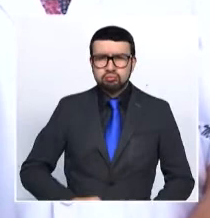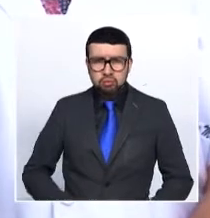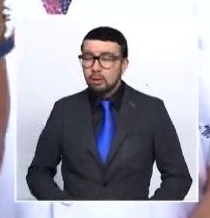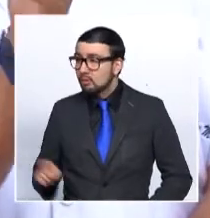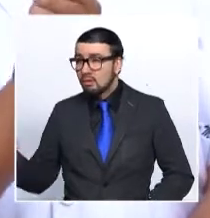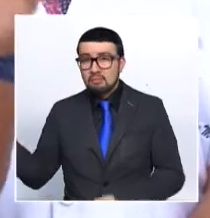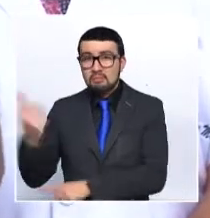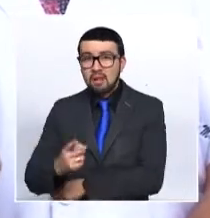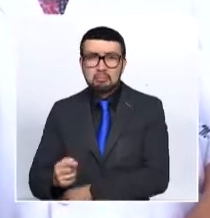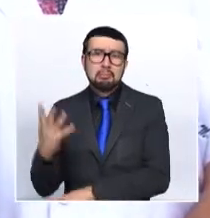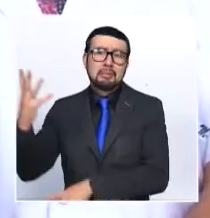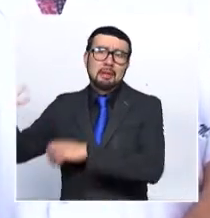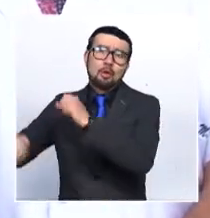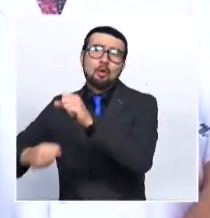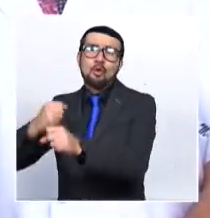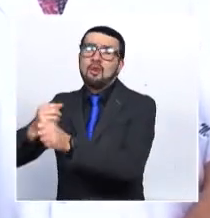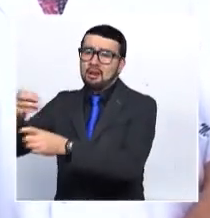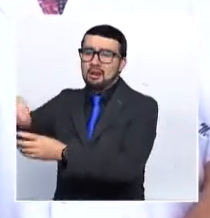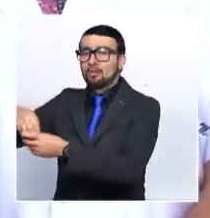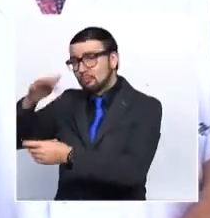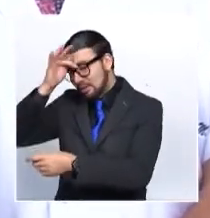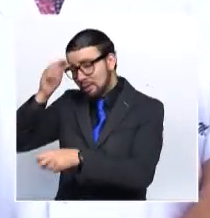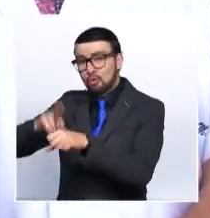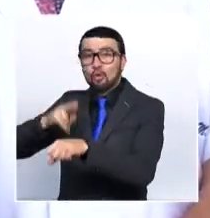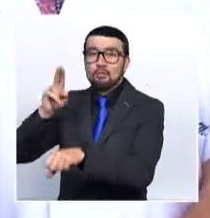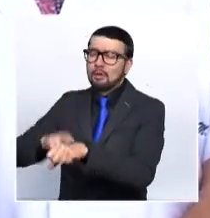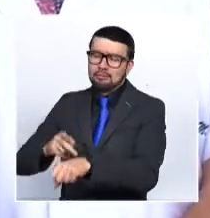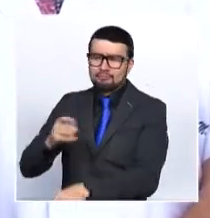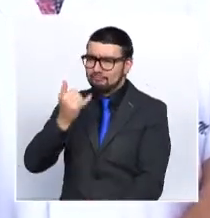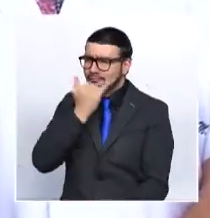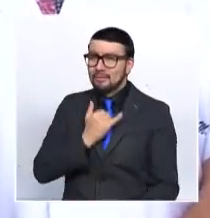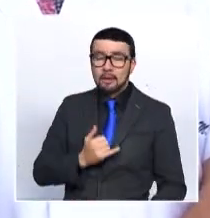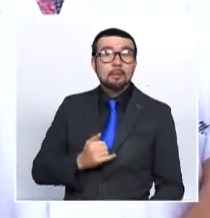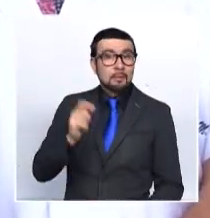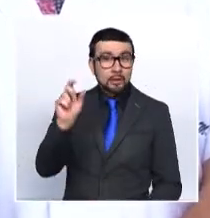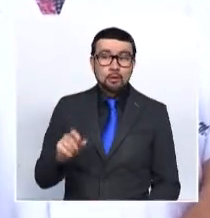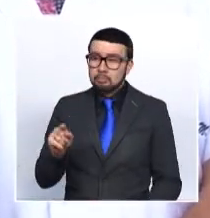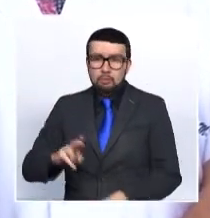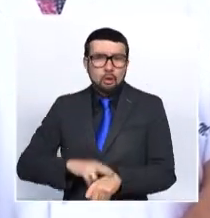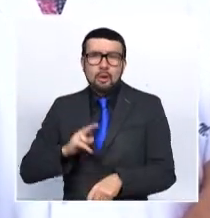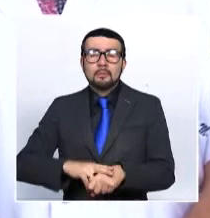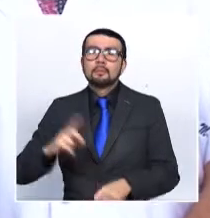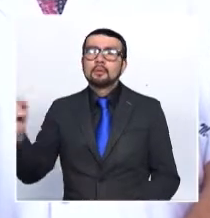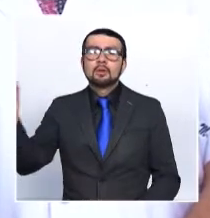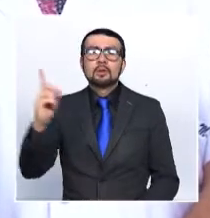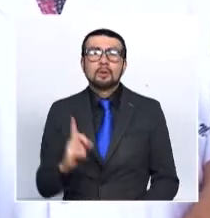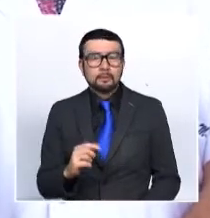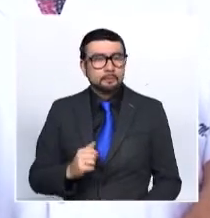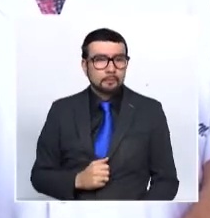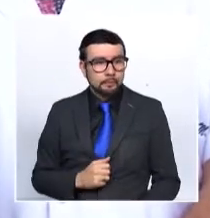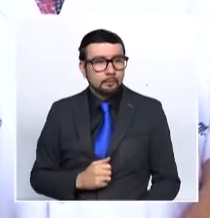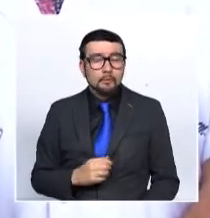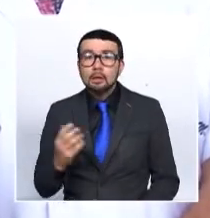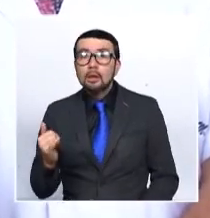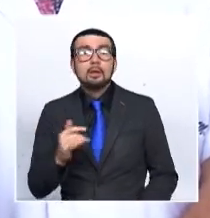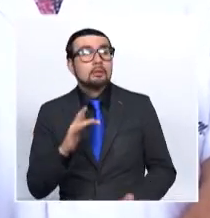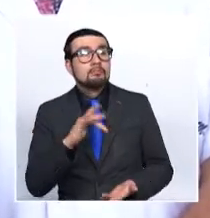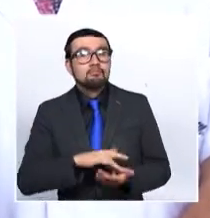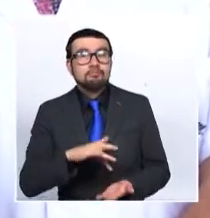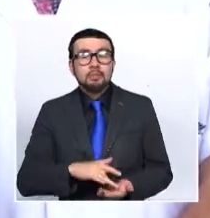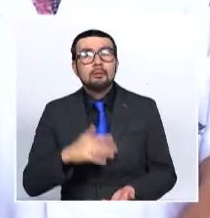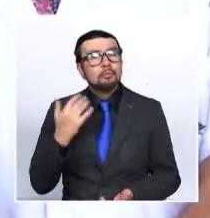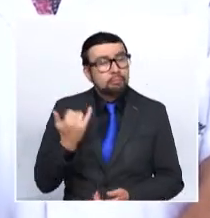años en una EPS. Entonces el paciente viene acá y nosotros, generalmente los pacientes que vienen aquí